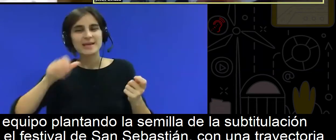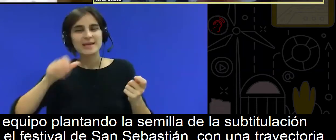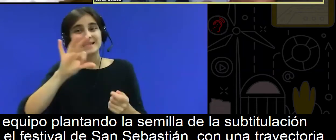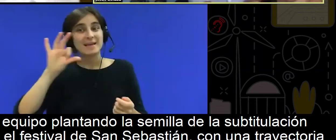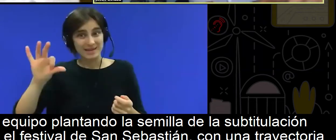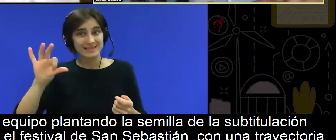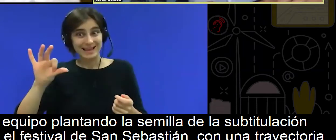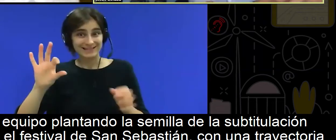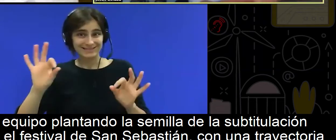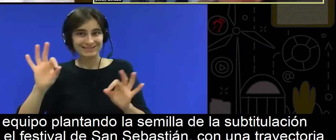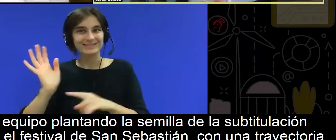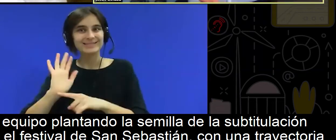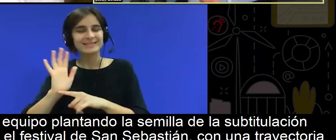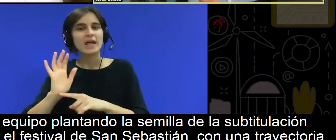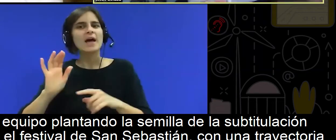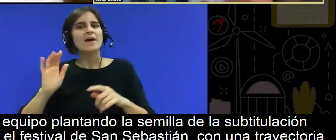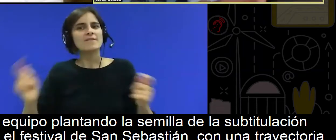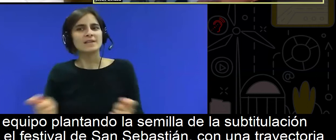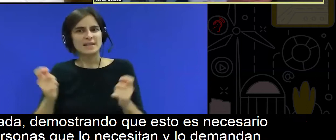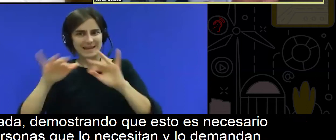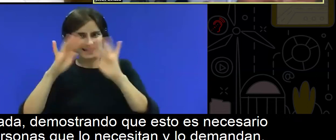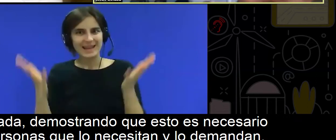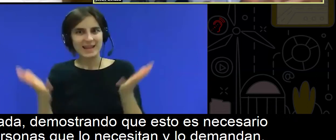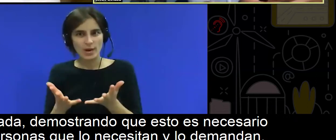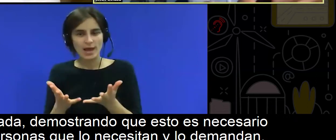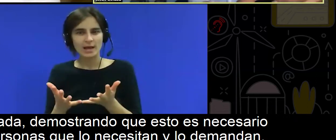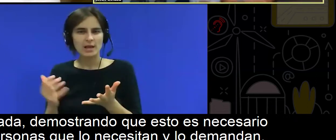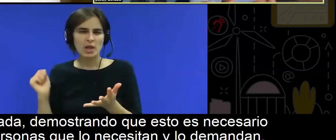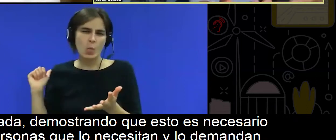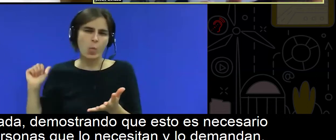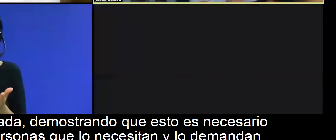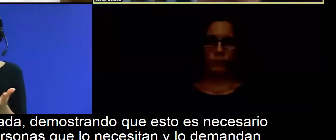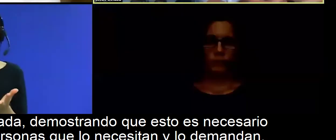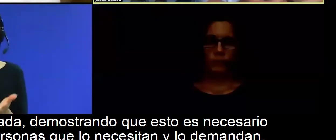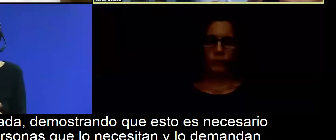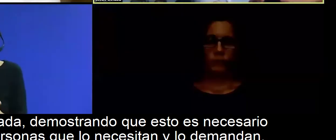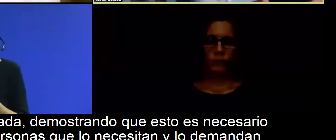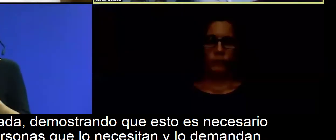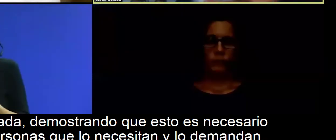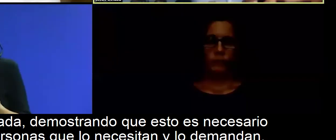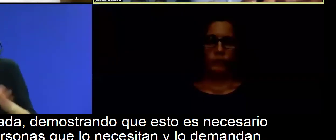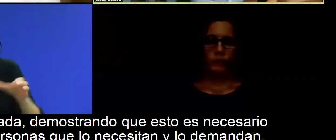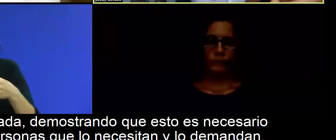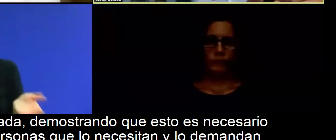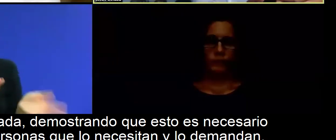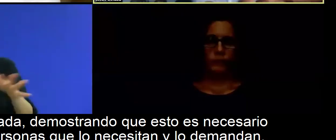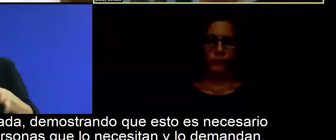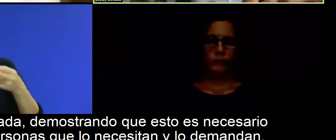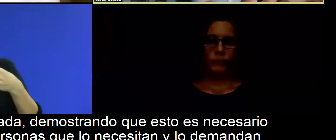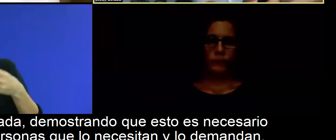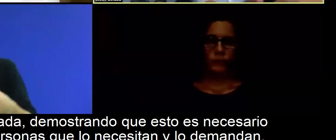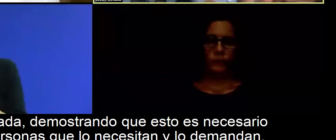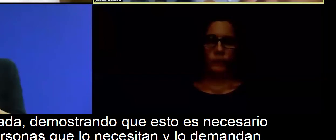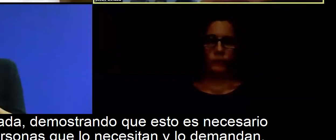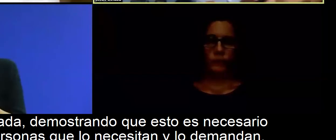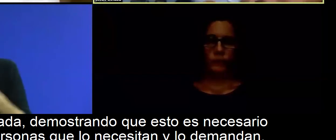festival de índole internacional y con una trayectoria muy contrastada, demostrando que esto de la subtitulación y la audiodescripción es